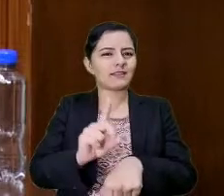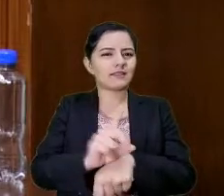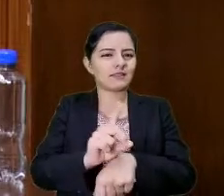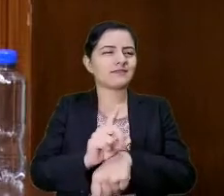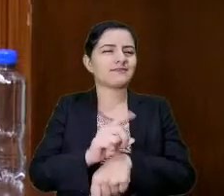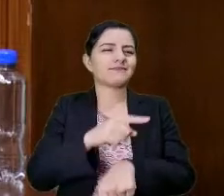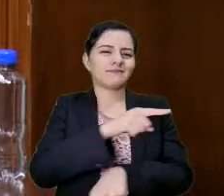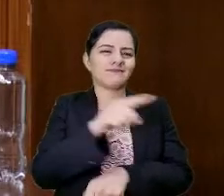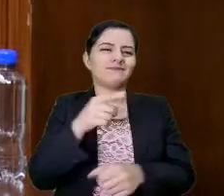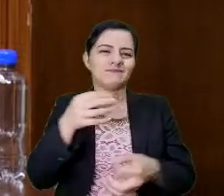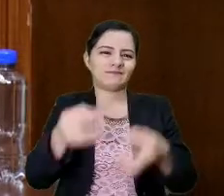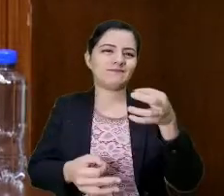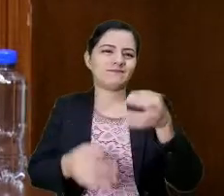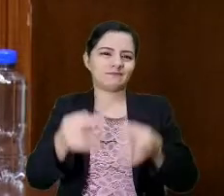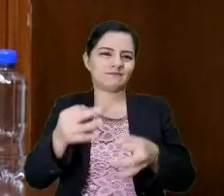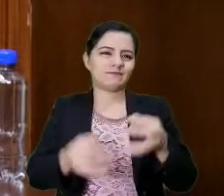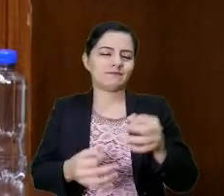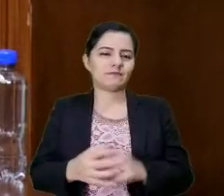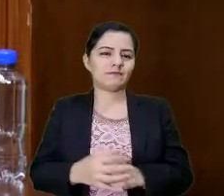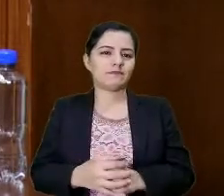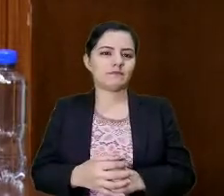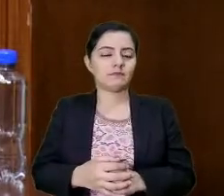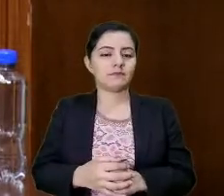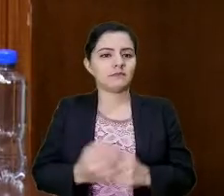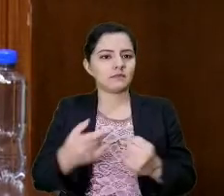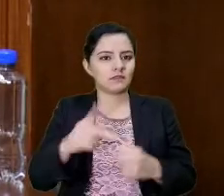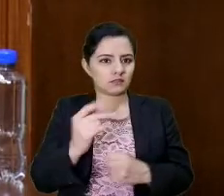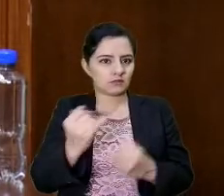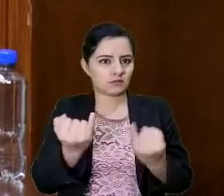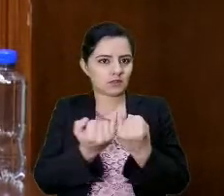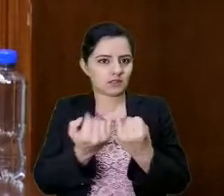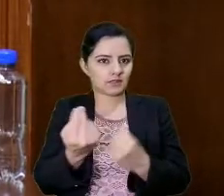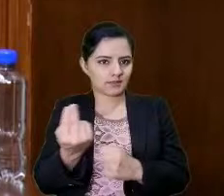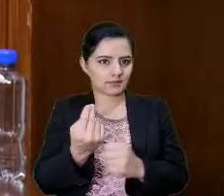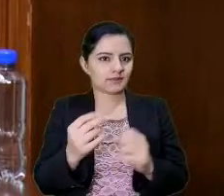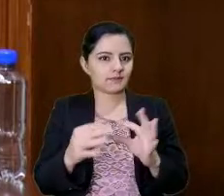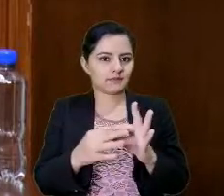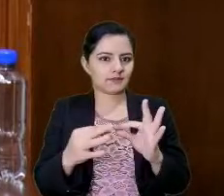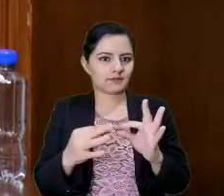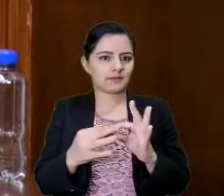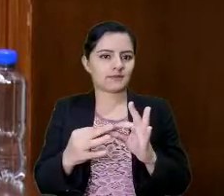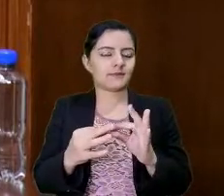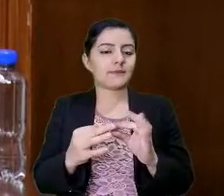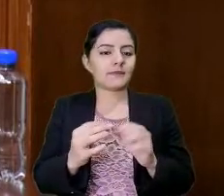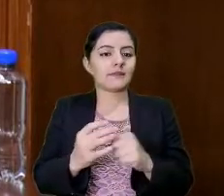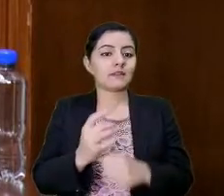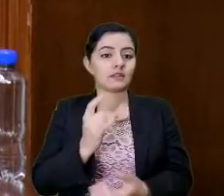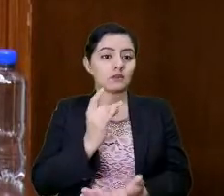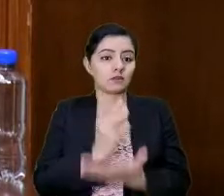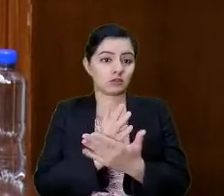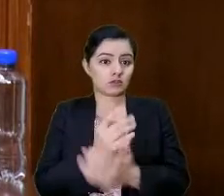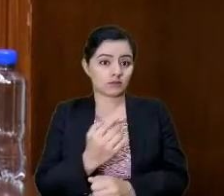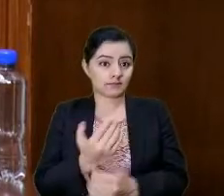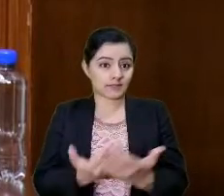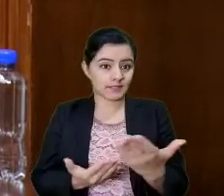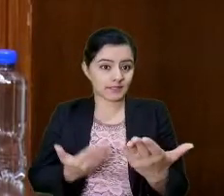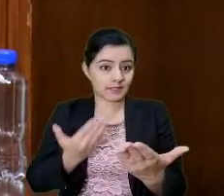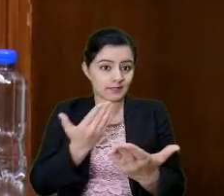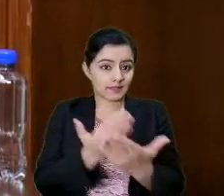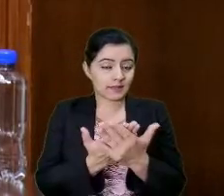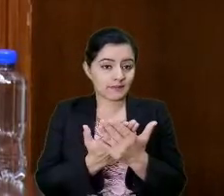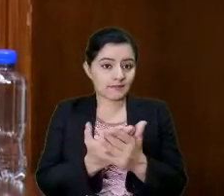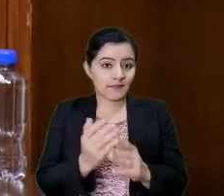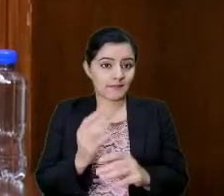Judicial. Pero también hay que decirlo, no solamente tendremos que presentar esta iniciativa en